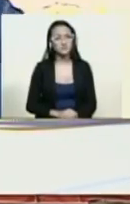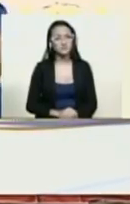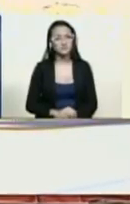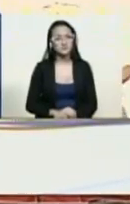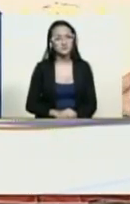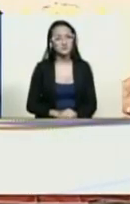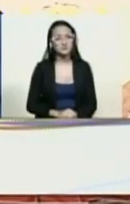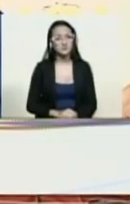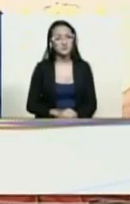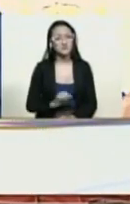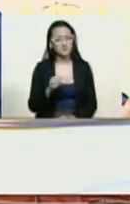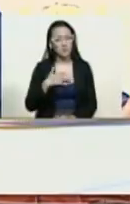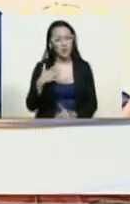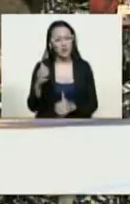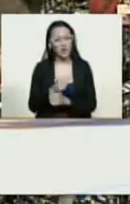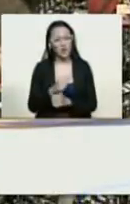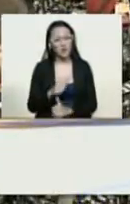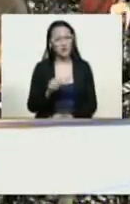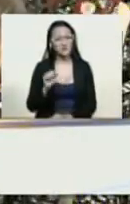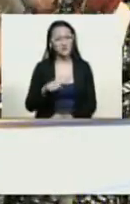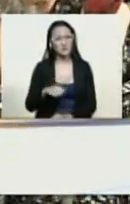Y lo podemos lograr.